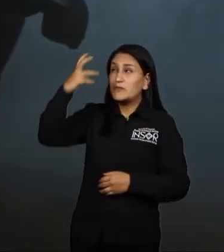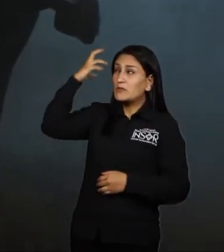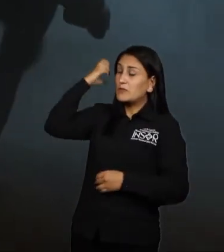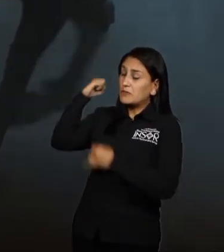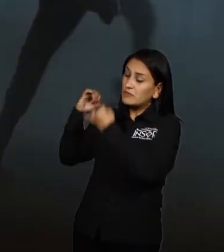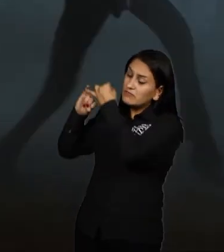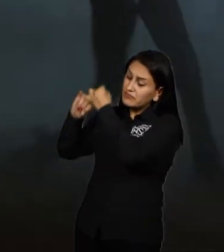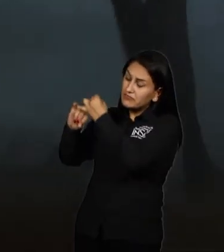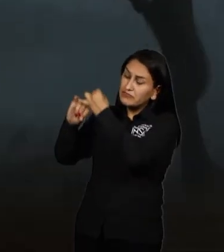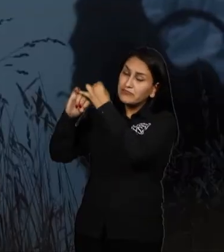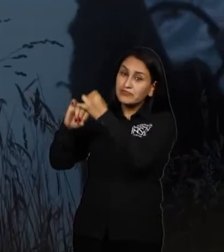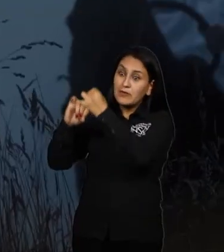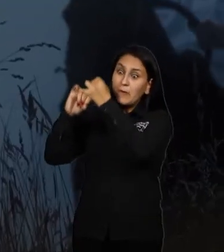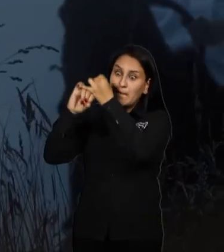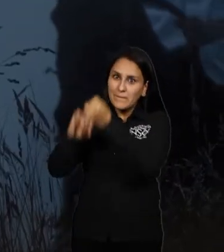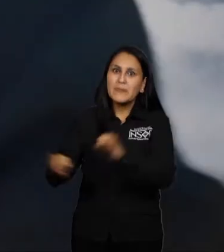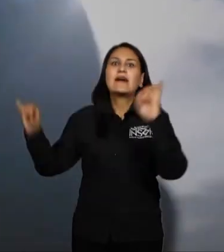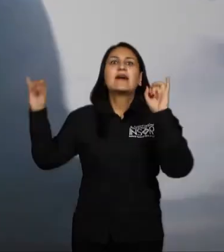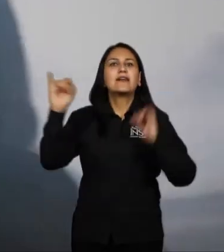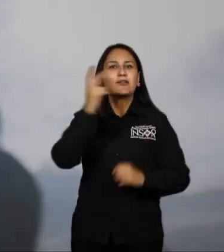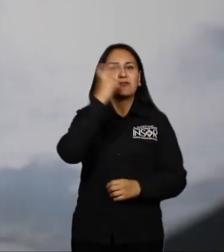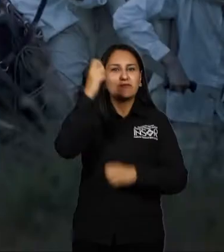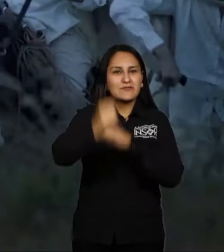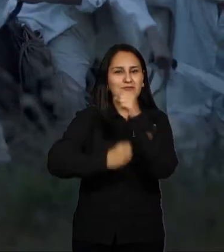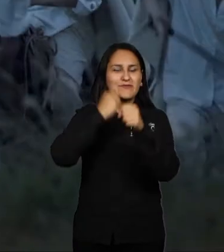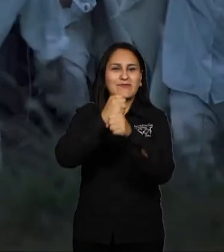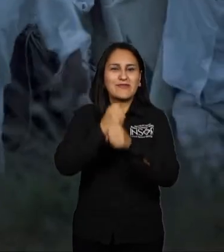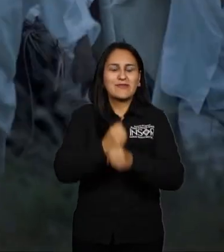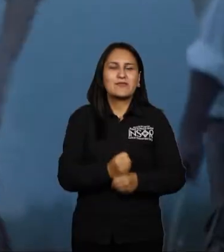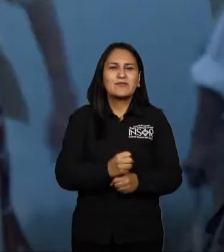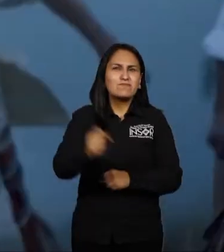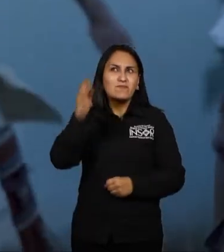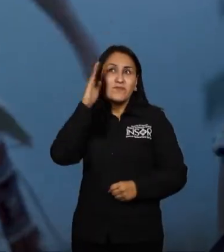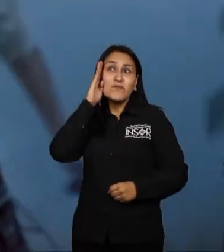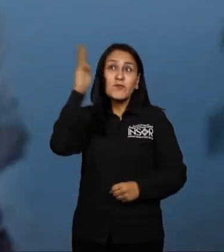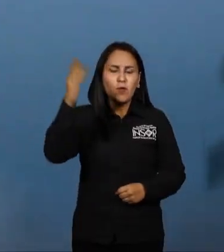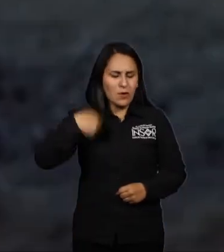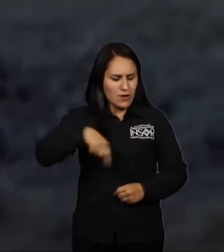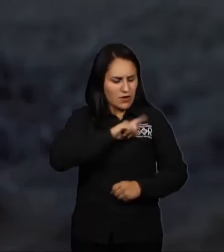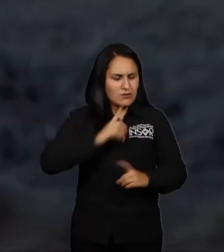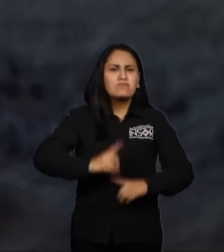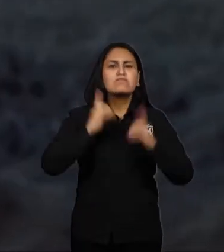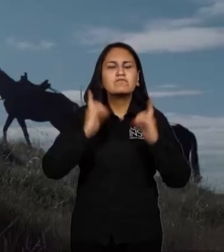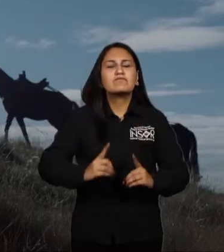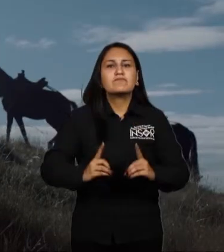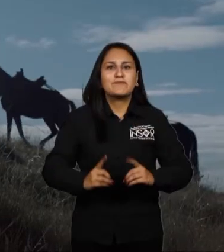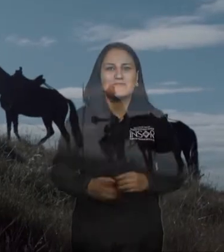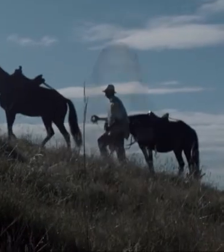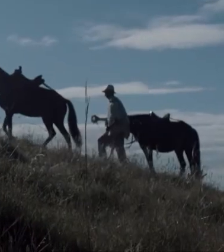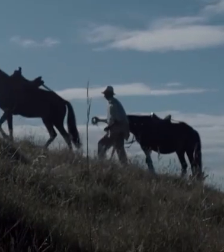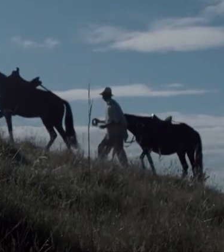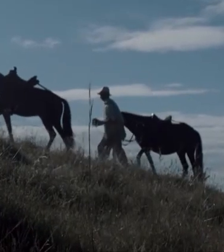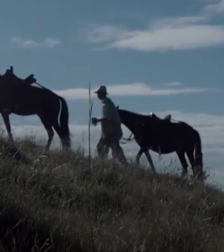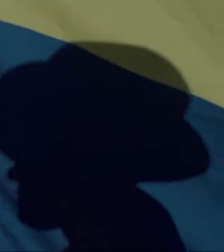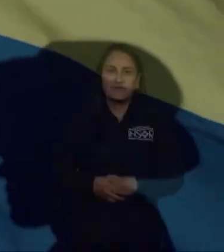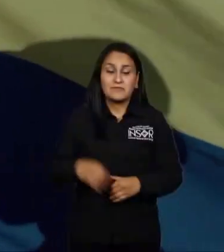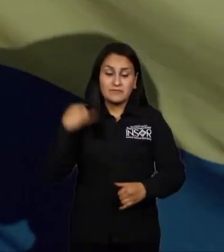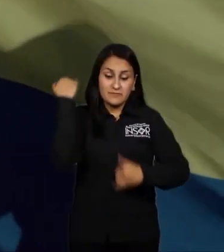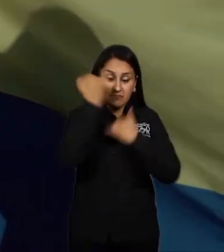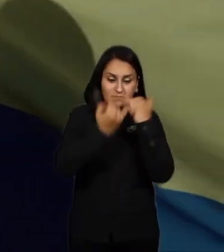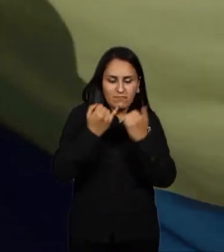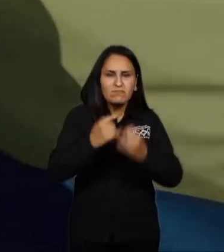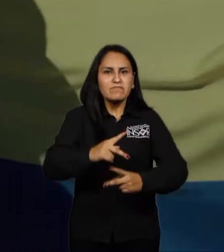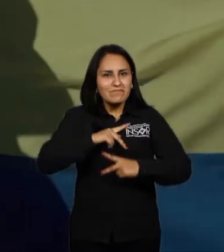Hace 200 años, alcanzamos la independencia para decidir nuestro destino,